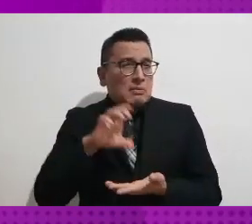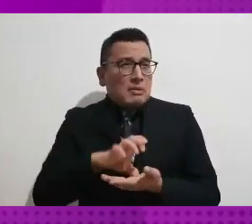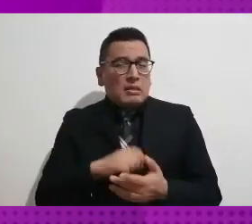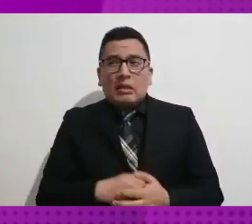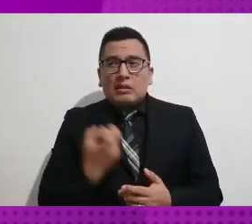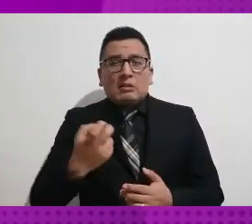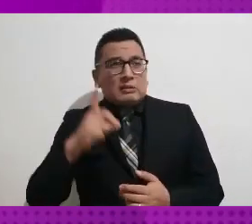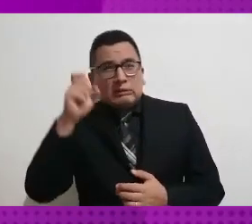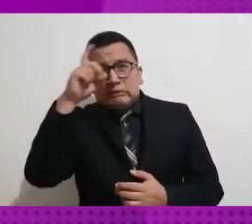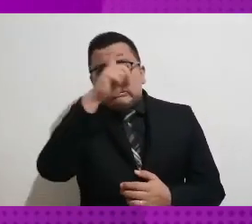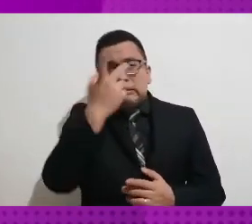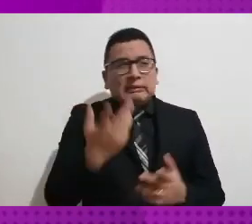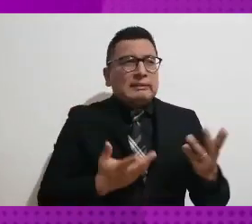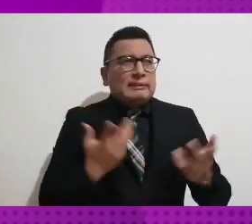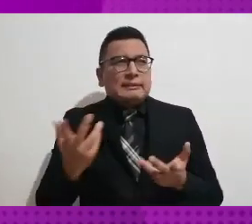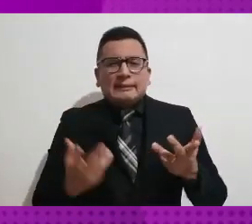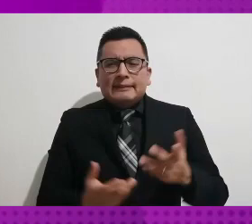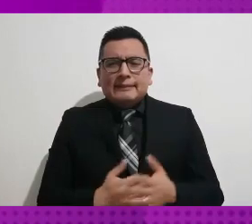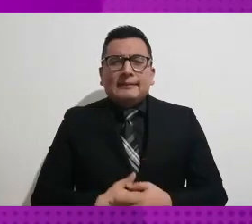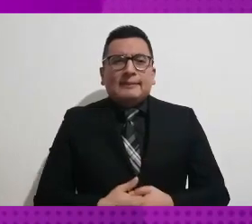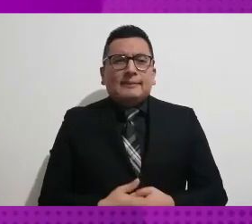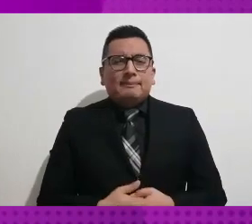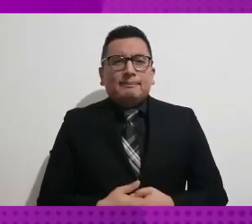se resolvían y que seguían,